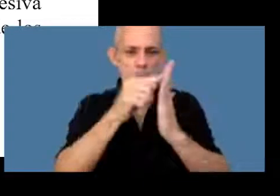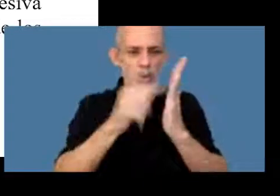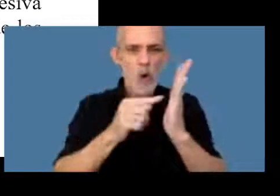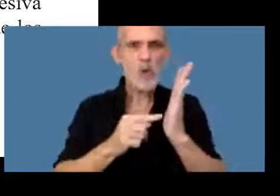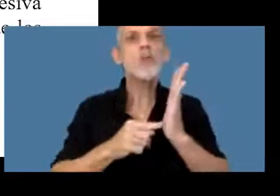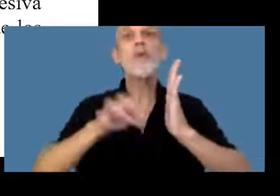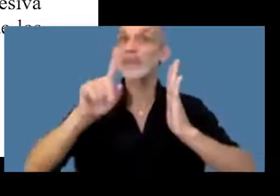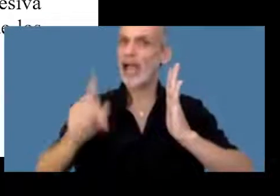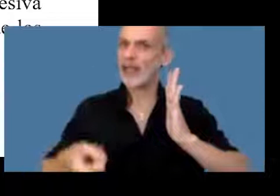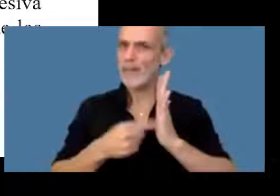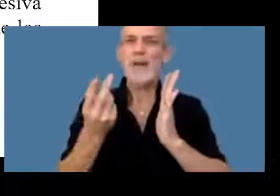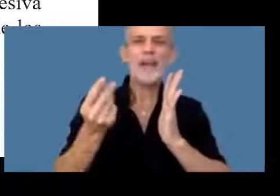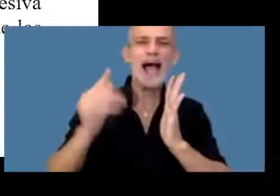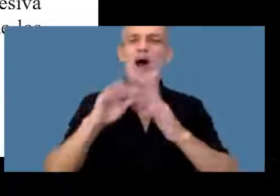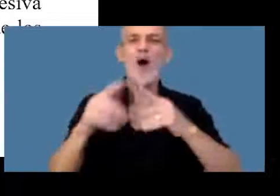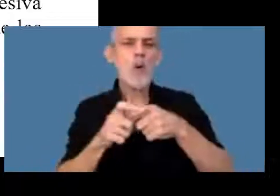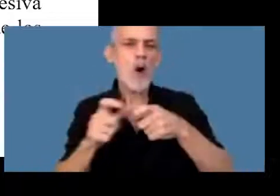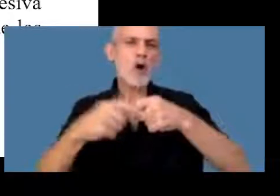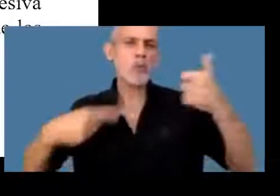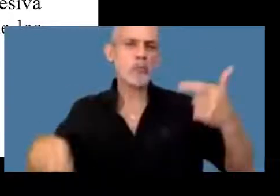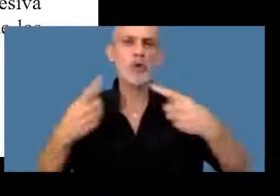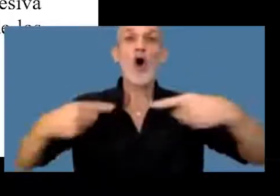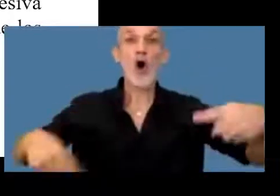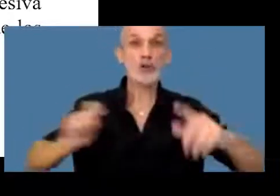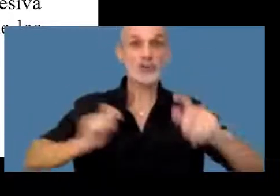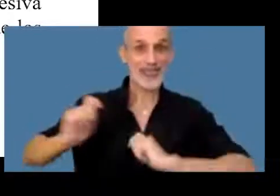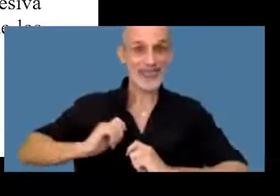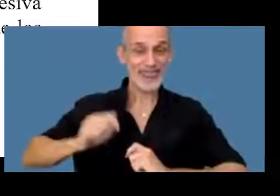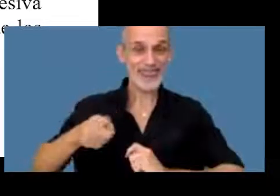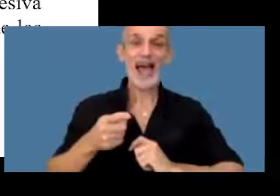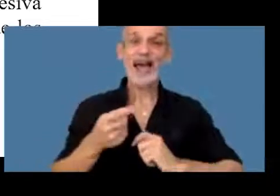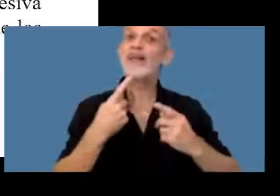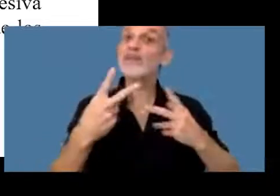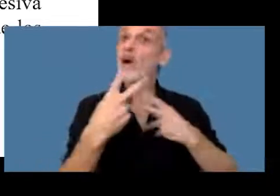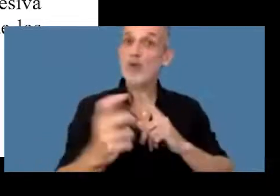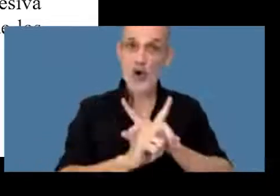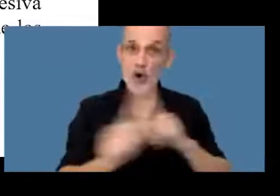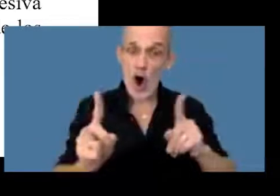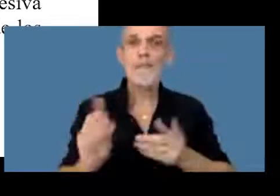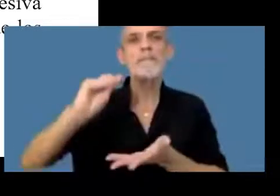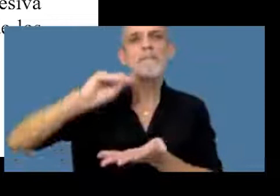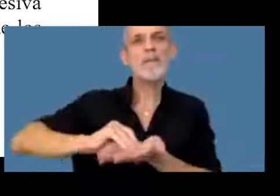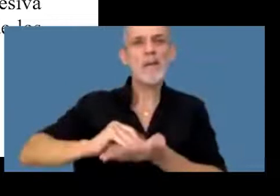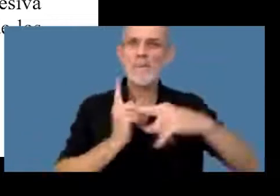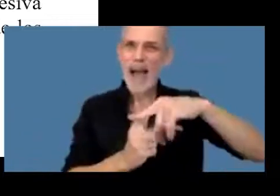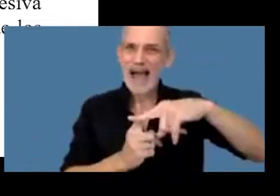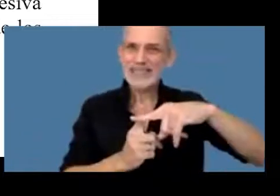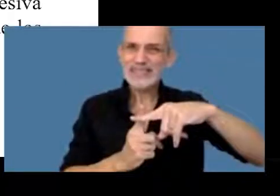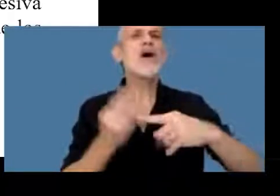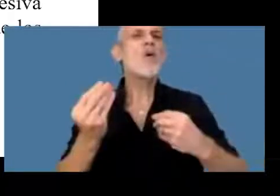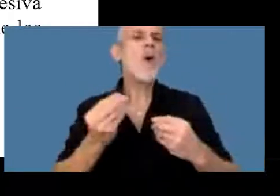en dinero, en especie, no remunerativo, más aquellos conceptos que se